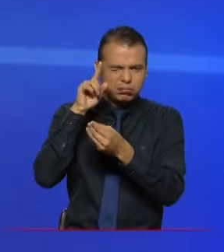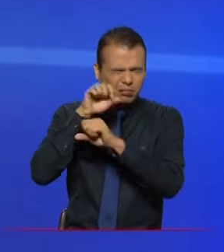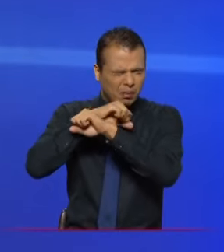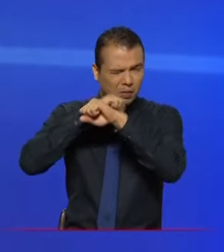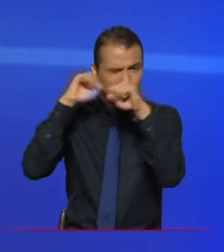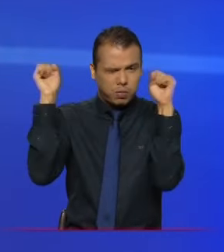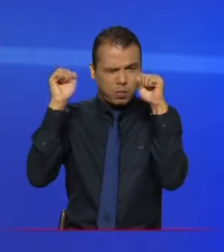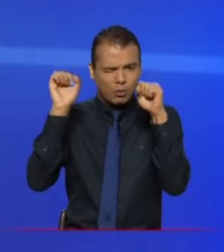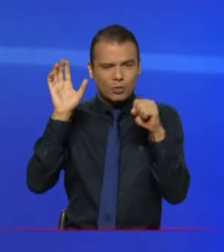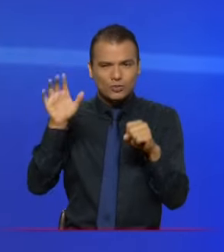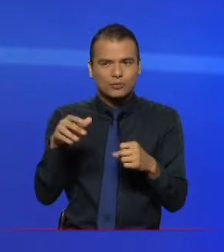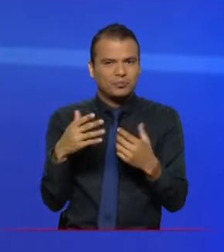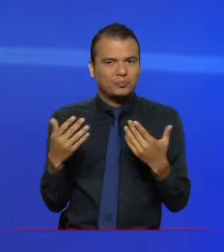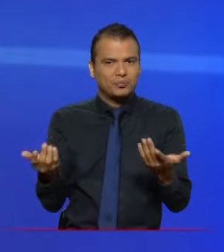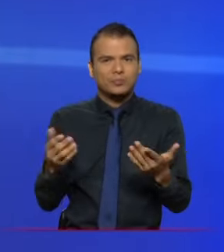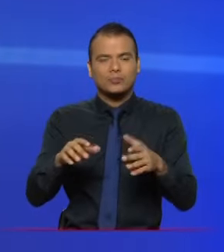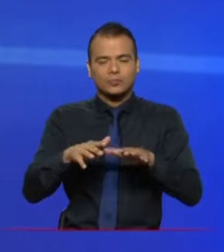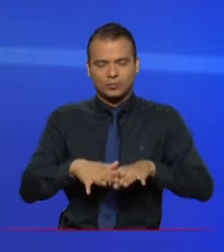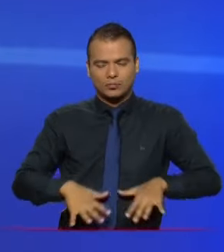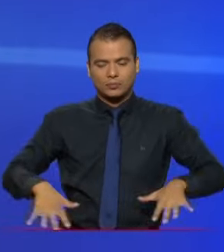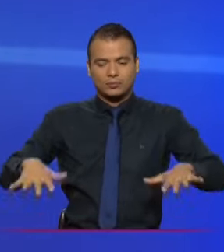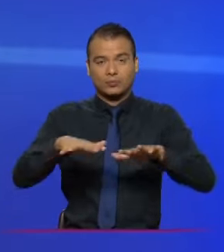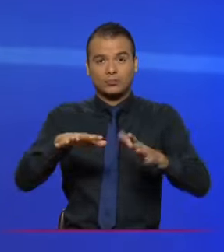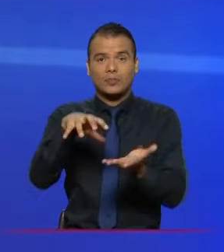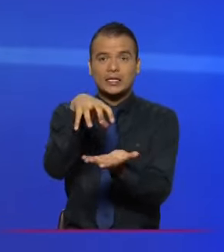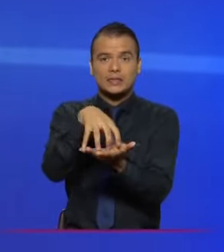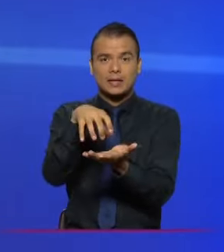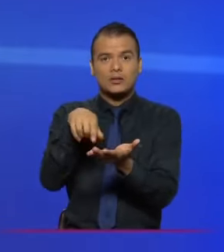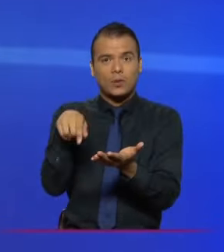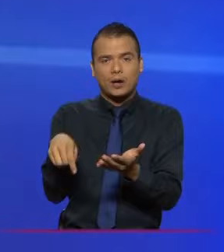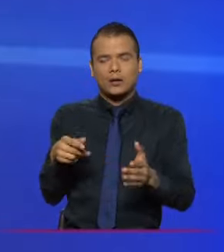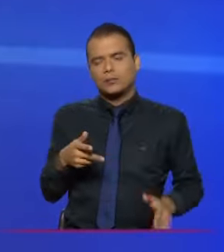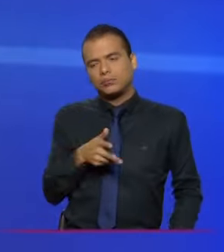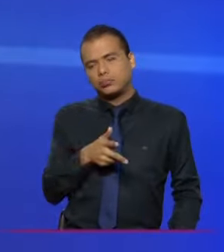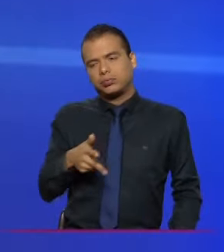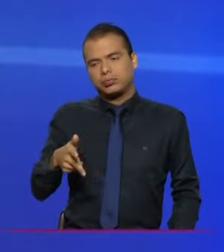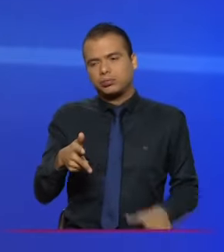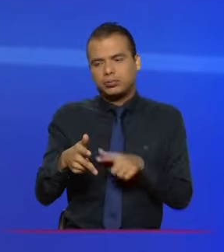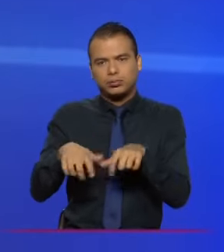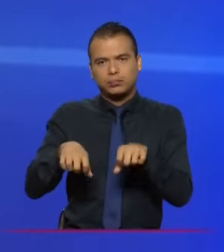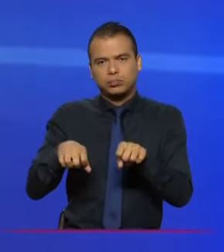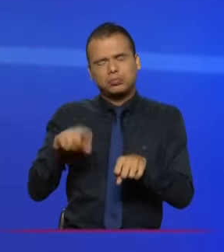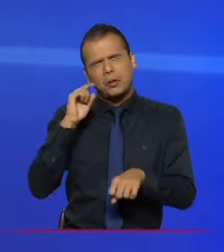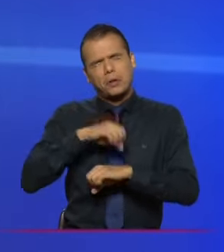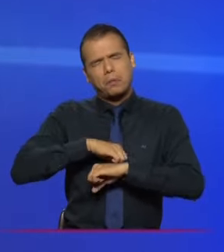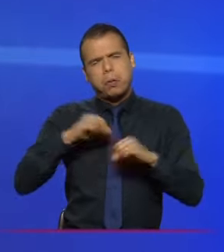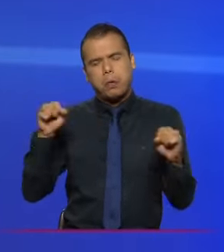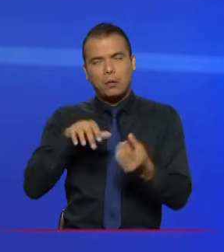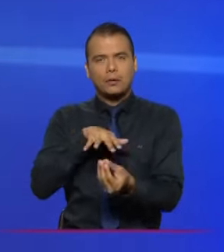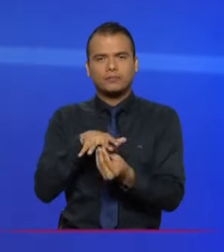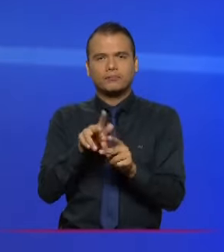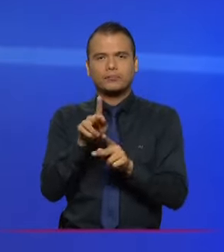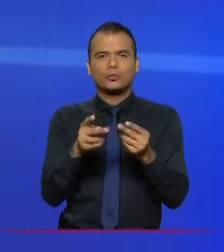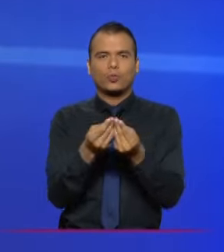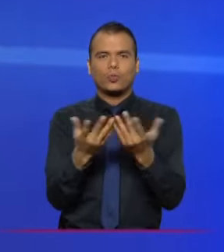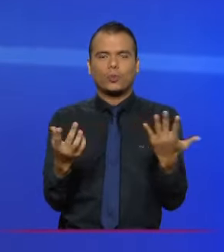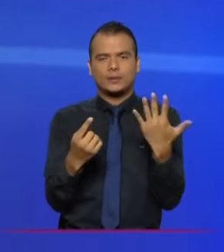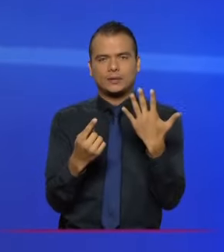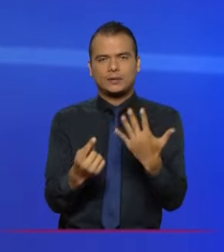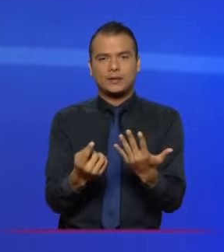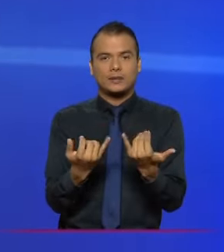explosivos Precisamente explotó en pleno centro dejando a seis personas heridas la recompensa por la información que permita dar con los